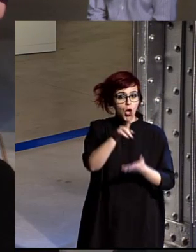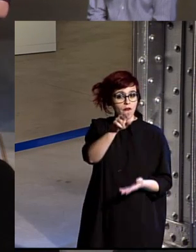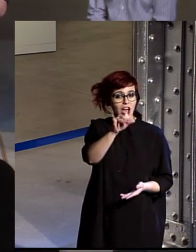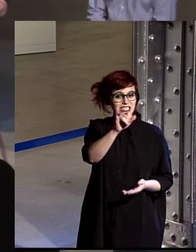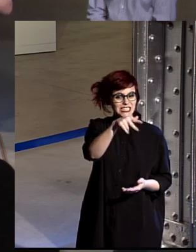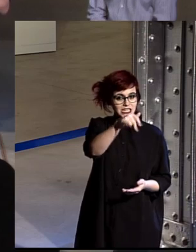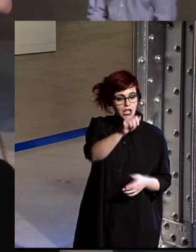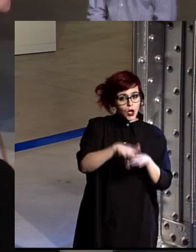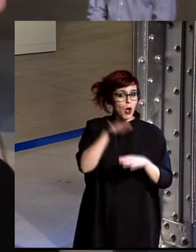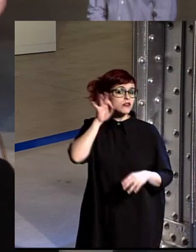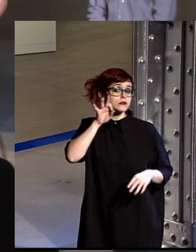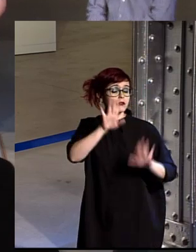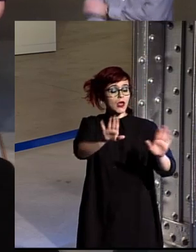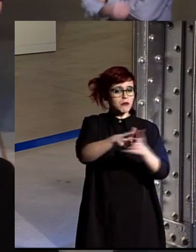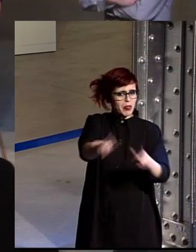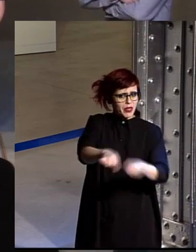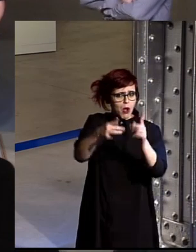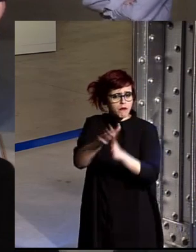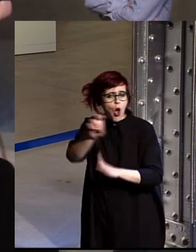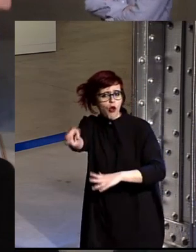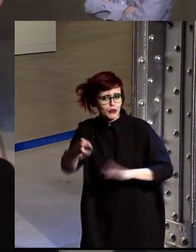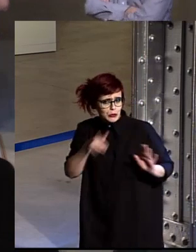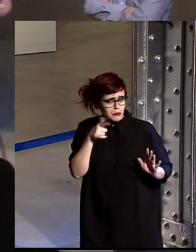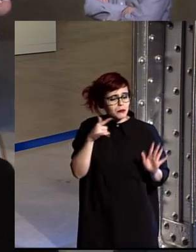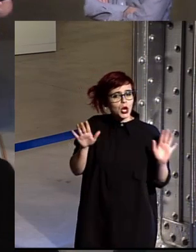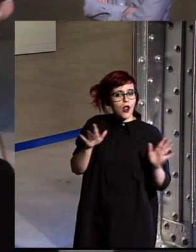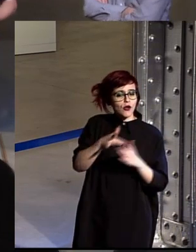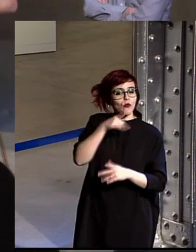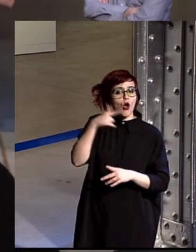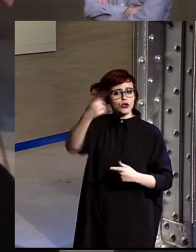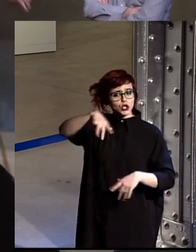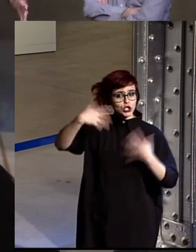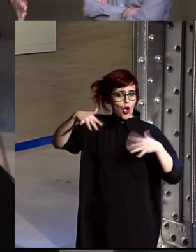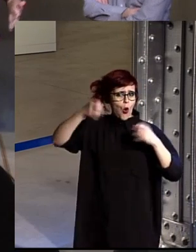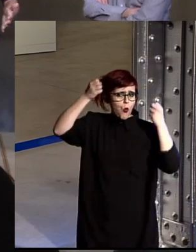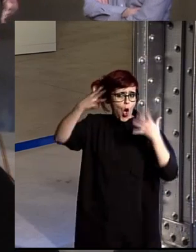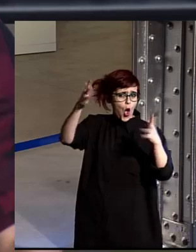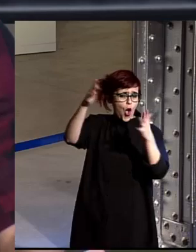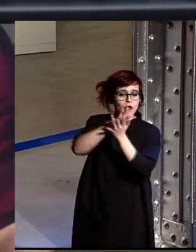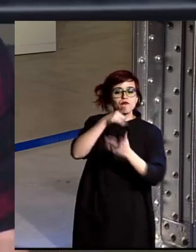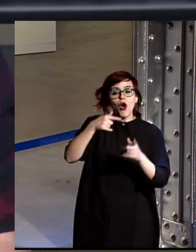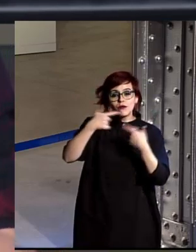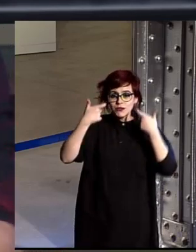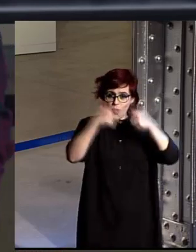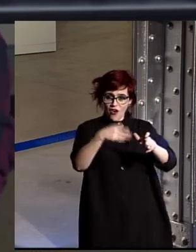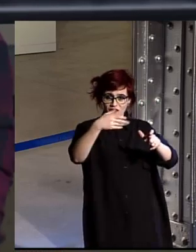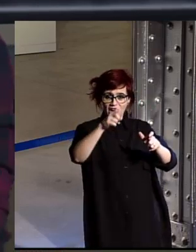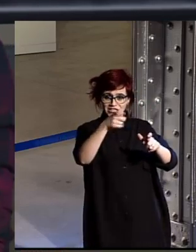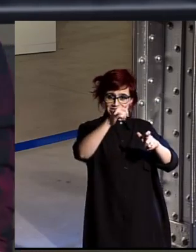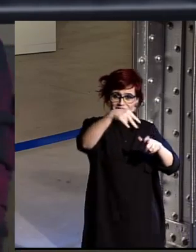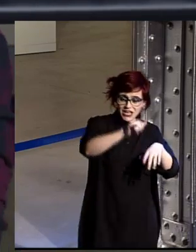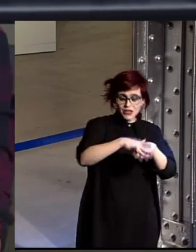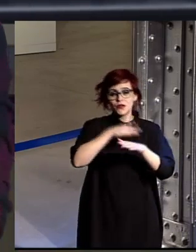del SIDA, tal, era un Vaccinia, aunque fuera otra especie que no fuera tu virus en concreto, pues lo celebrábamos todos porque era más dinero para el campo de Vaccinia. Luego estaban